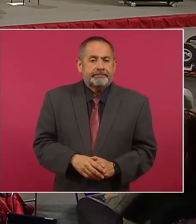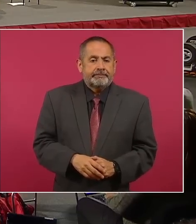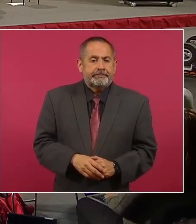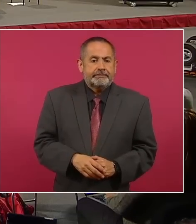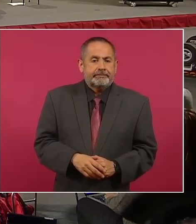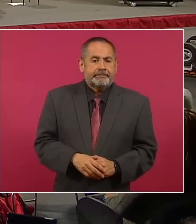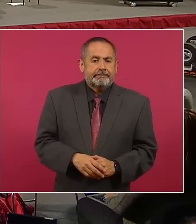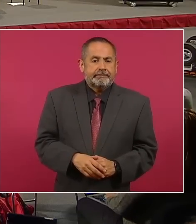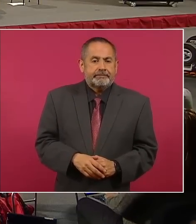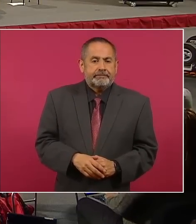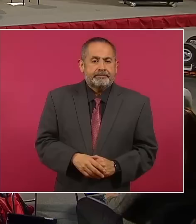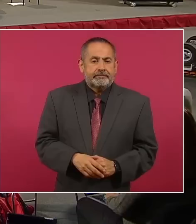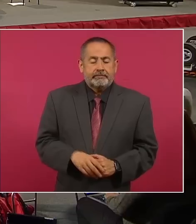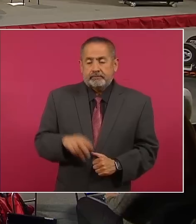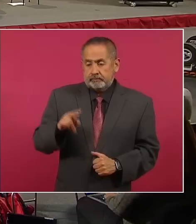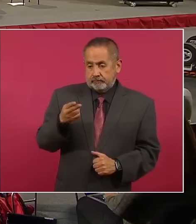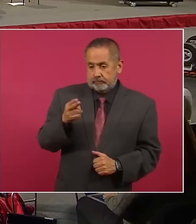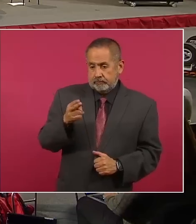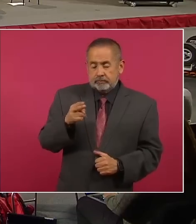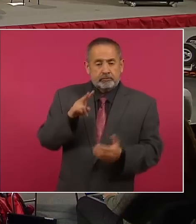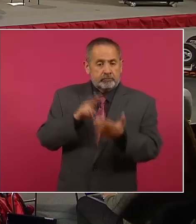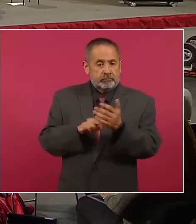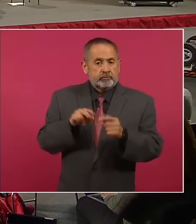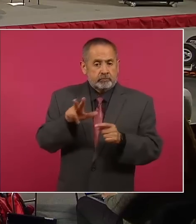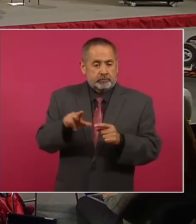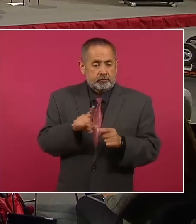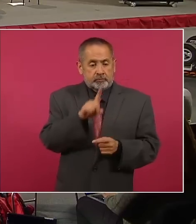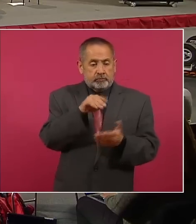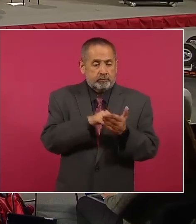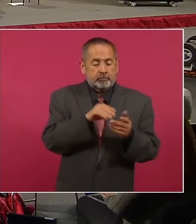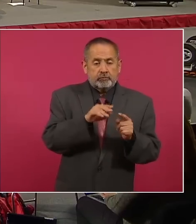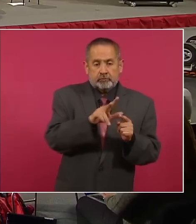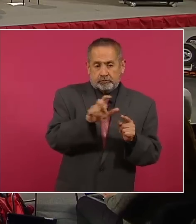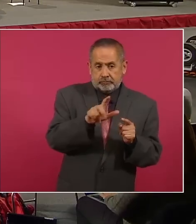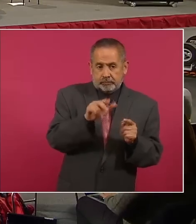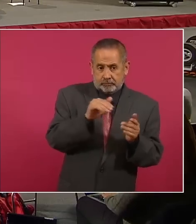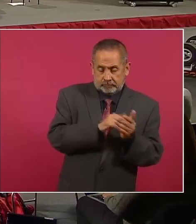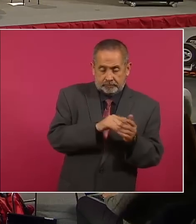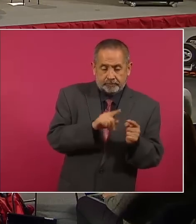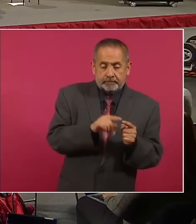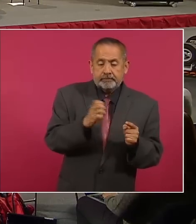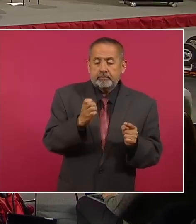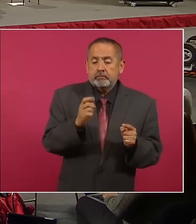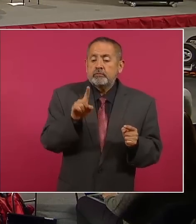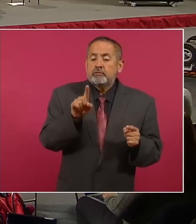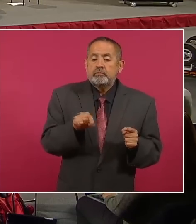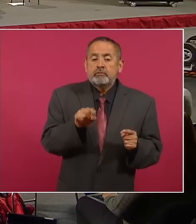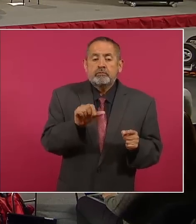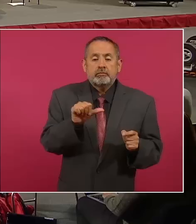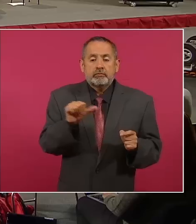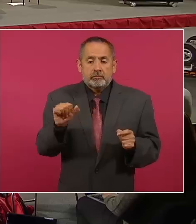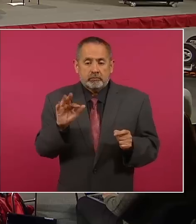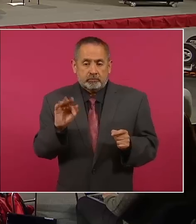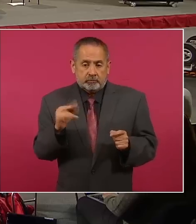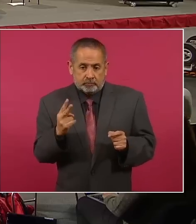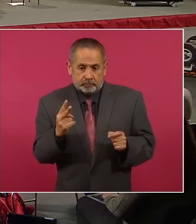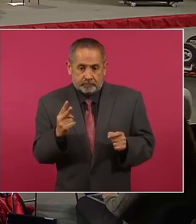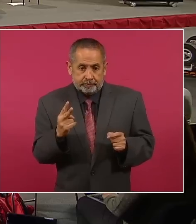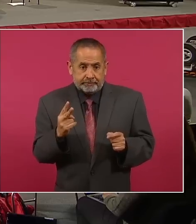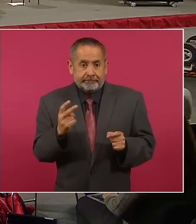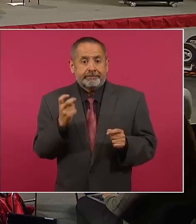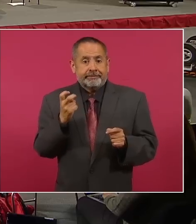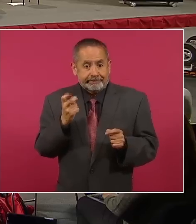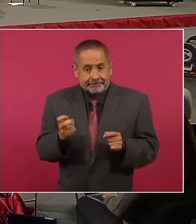Entonces, en noviembre del 18, 1.700.000 barriles, enero 1.642.000 y aquí empieza